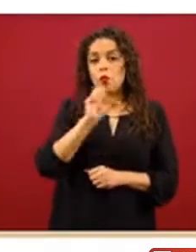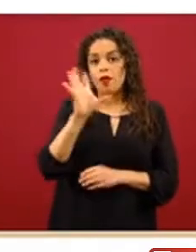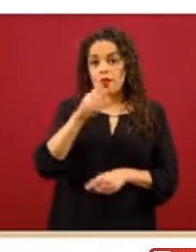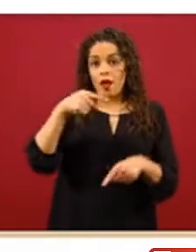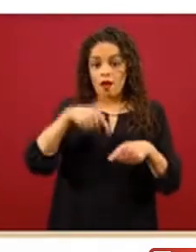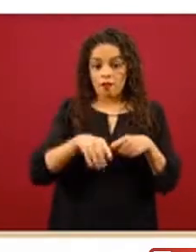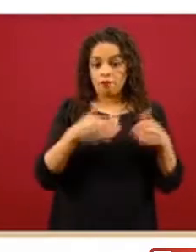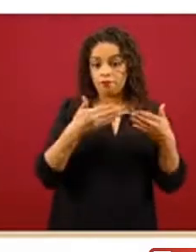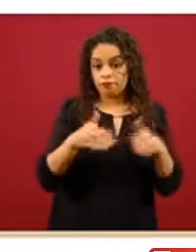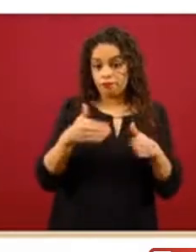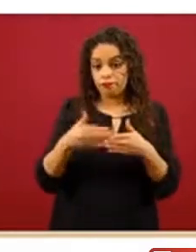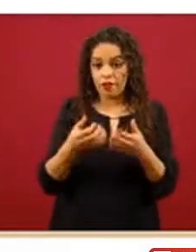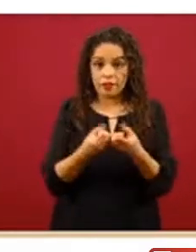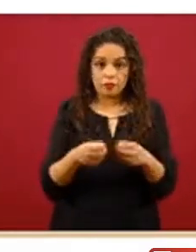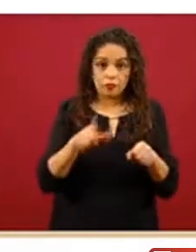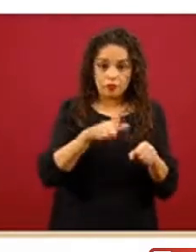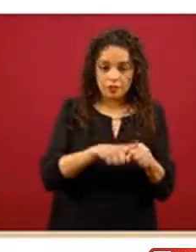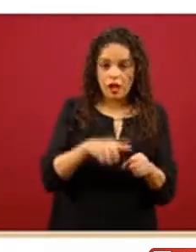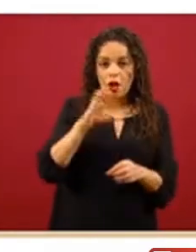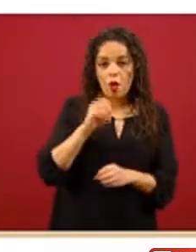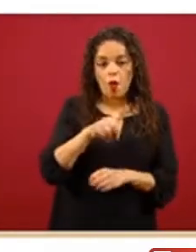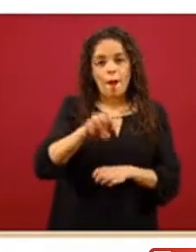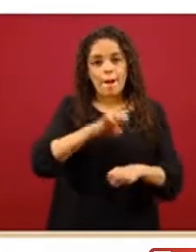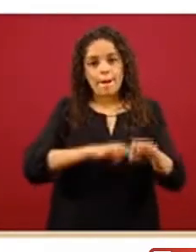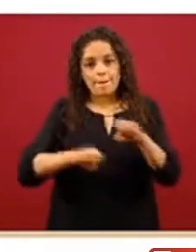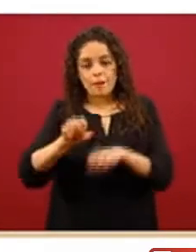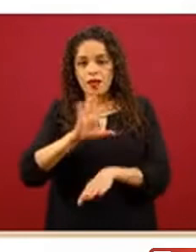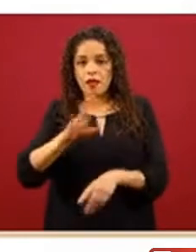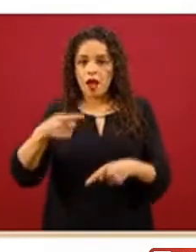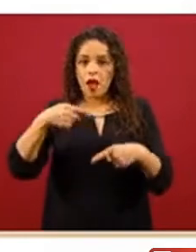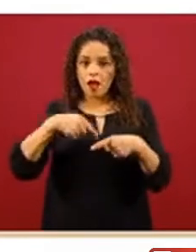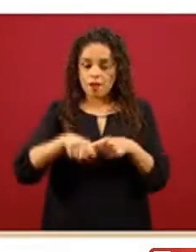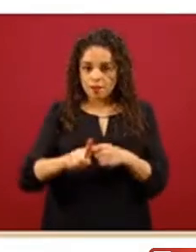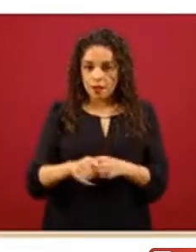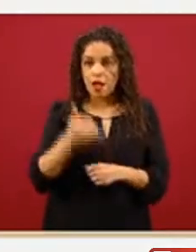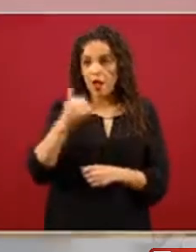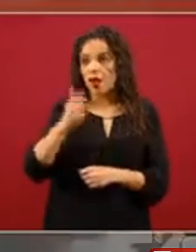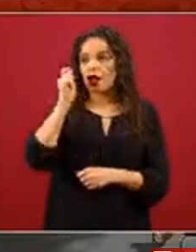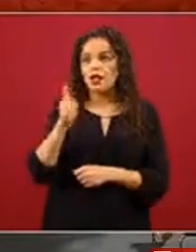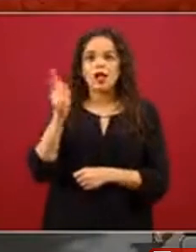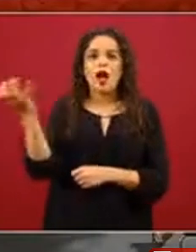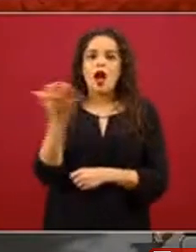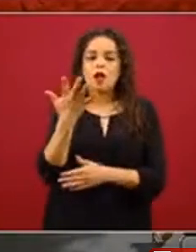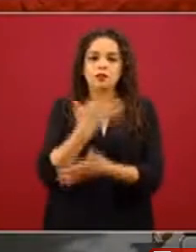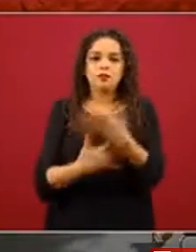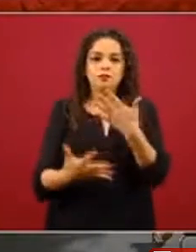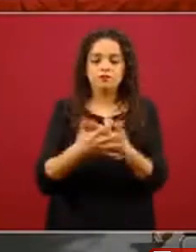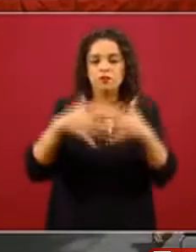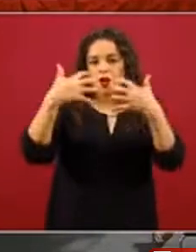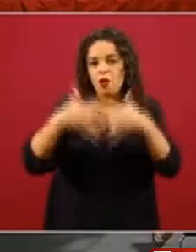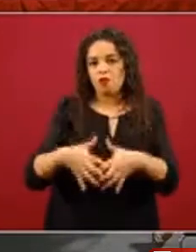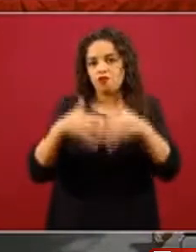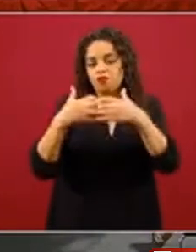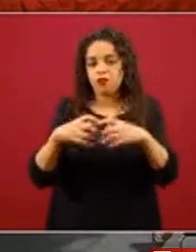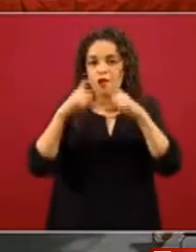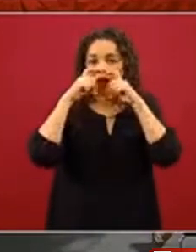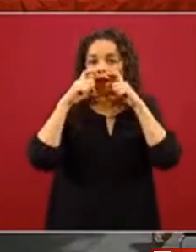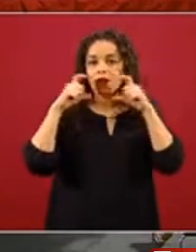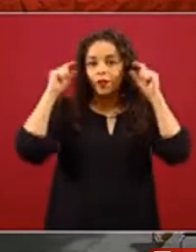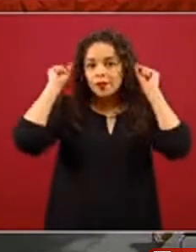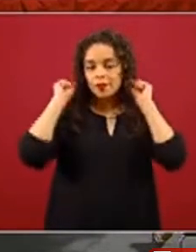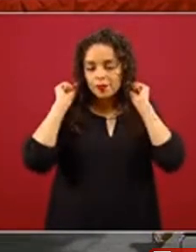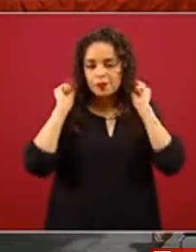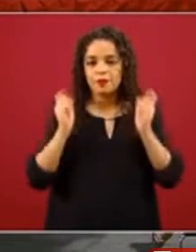las personas que ahora pues se dedican a la producción de cubrebocas. Si me pasas la siguiente. Pero ahora vean también en